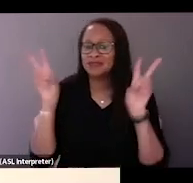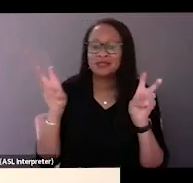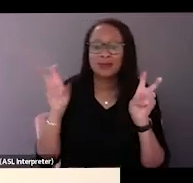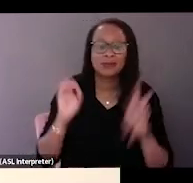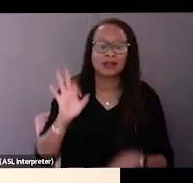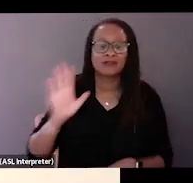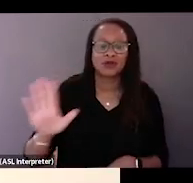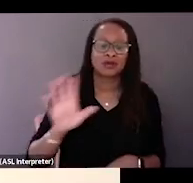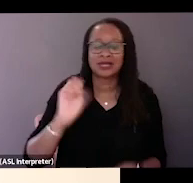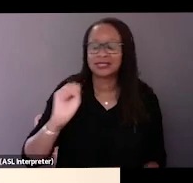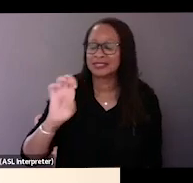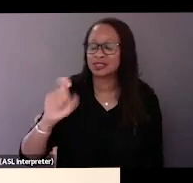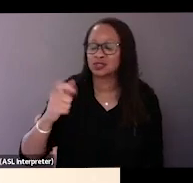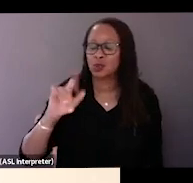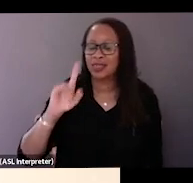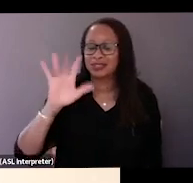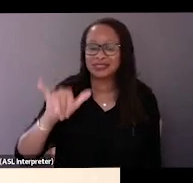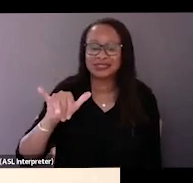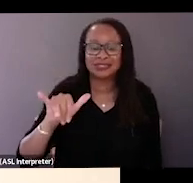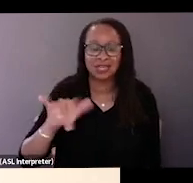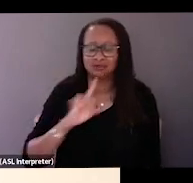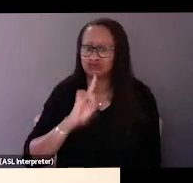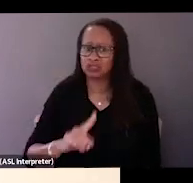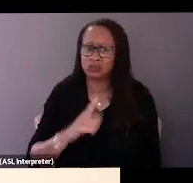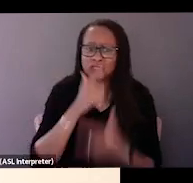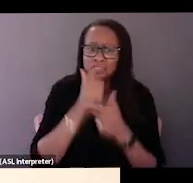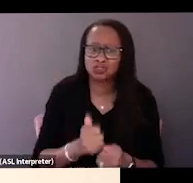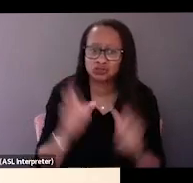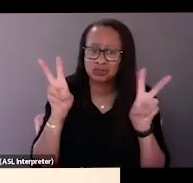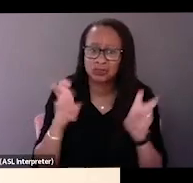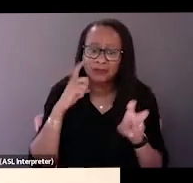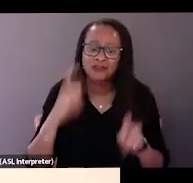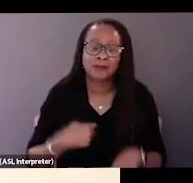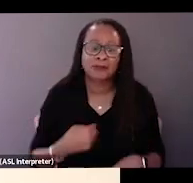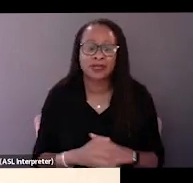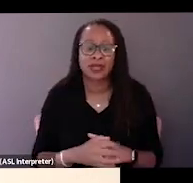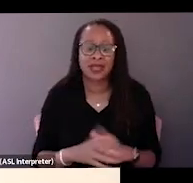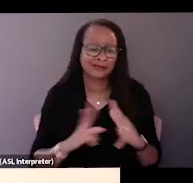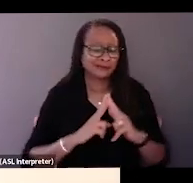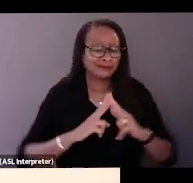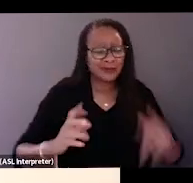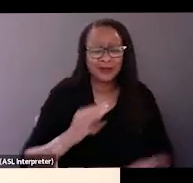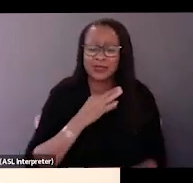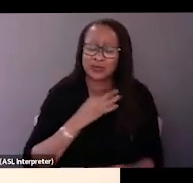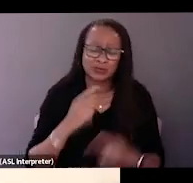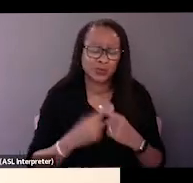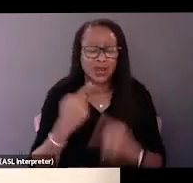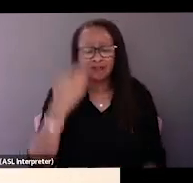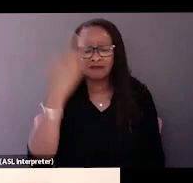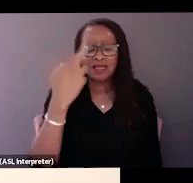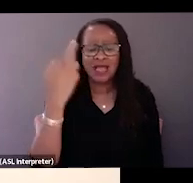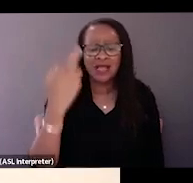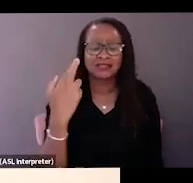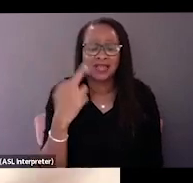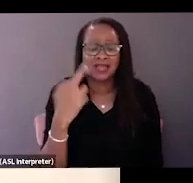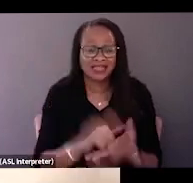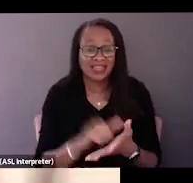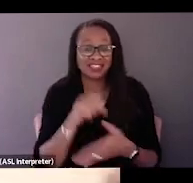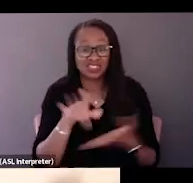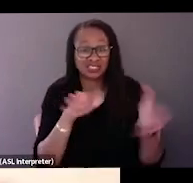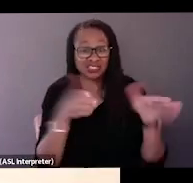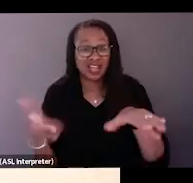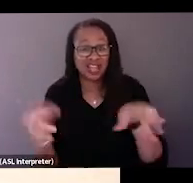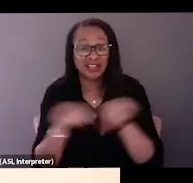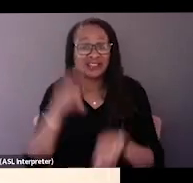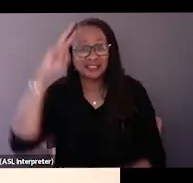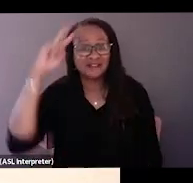descubrí que era virgen, que había muerto virgen, que esto estaba demostrado. Yo dije, bueno, no me puedo despistar